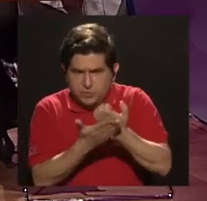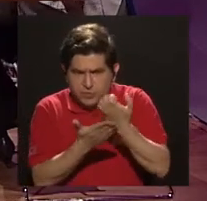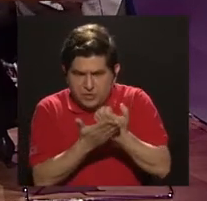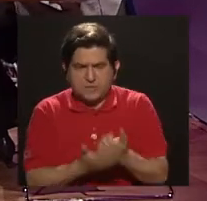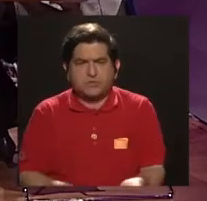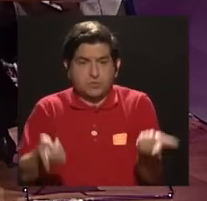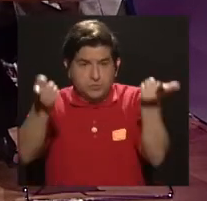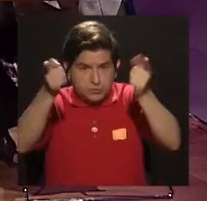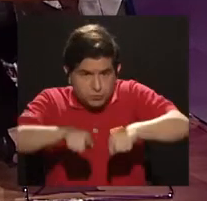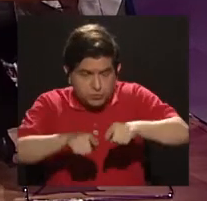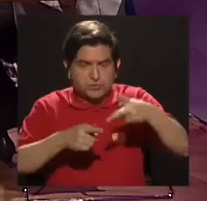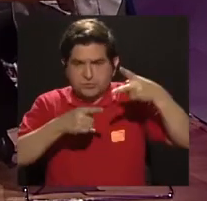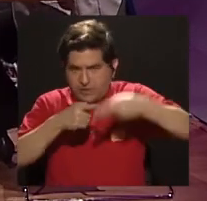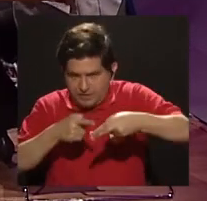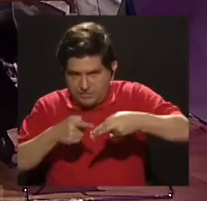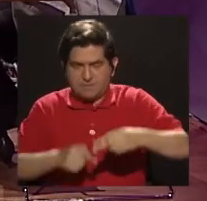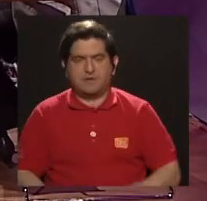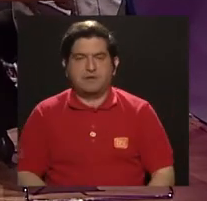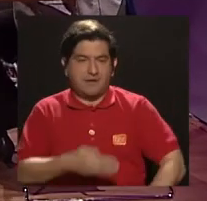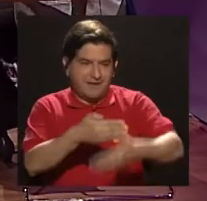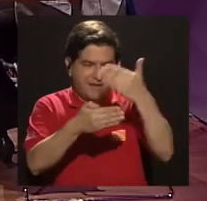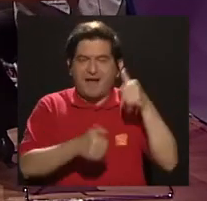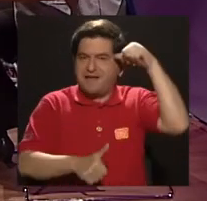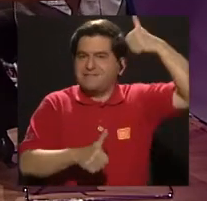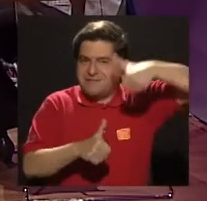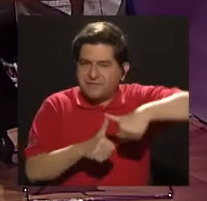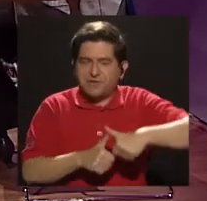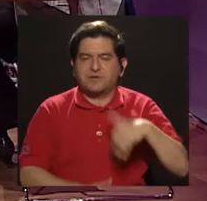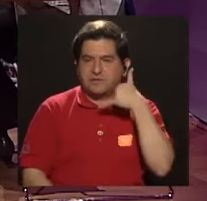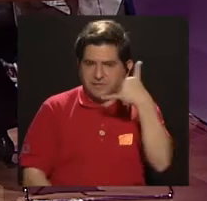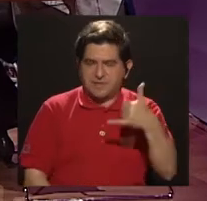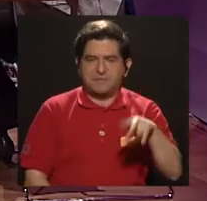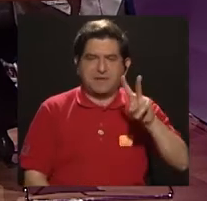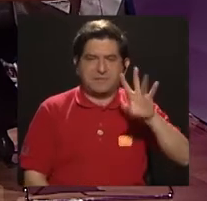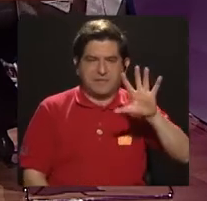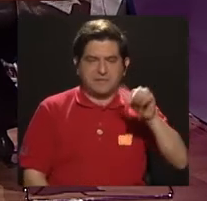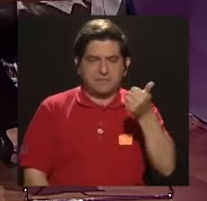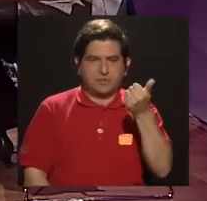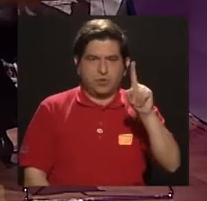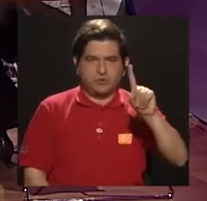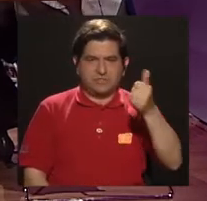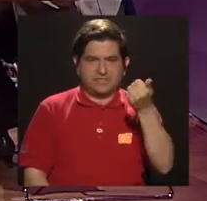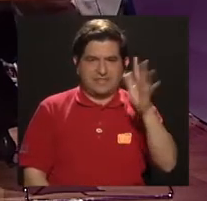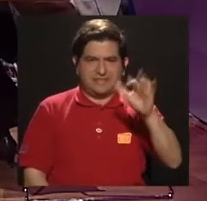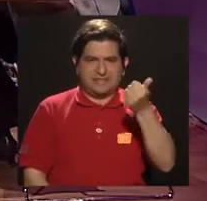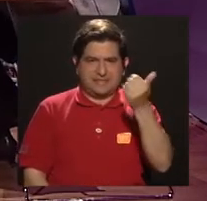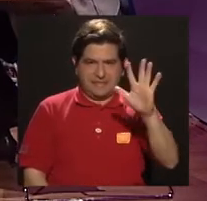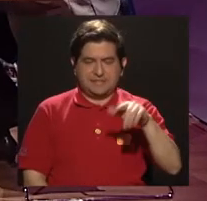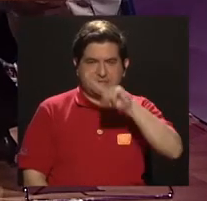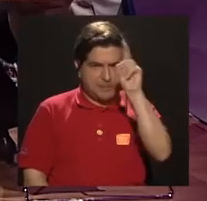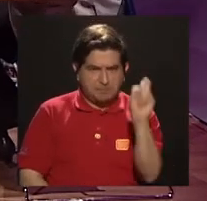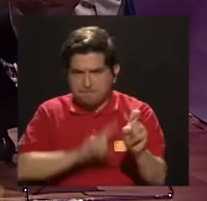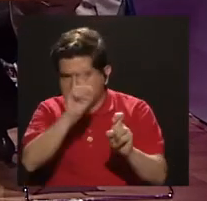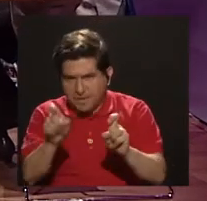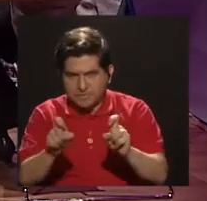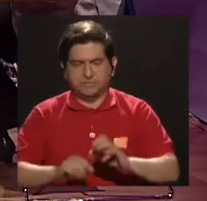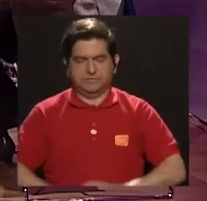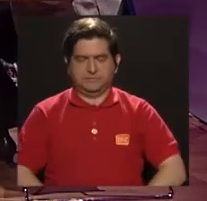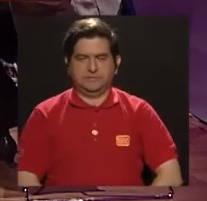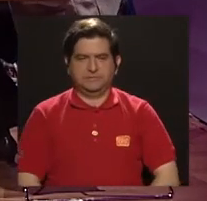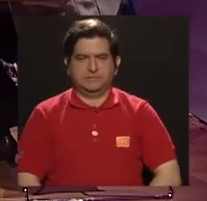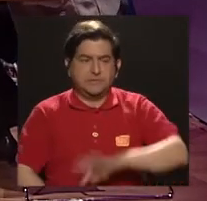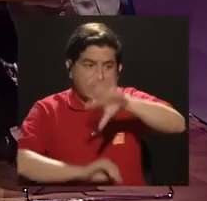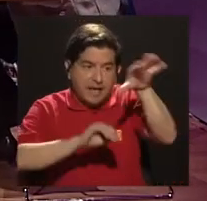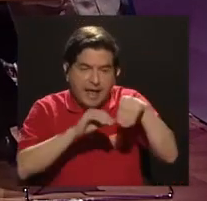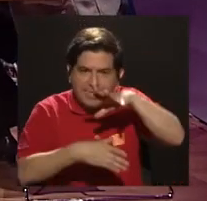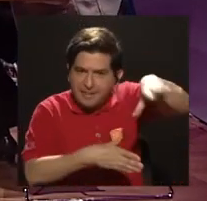esta destitución antes quiero recordarles su llamada al 25 11 15 15 para sus preguntas además de